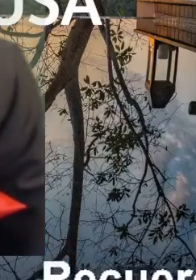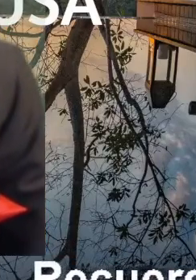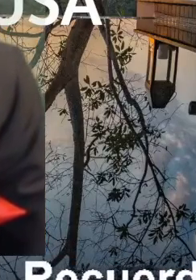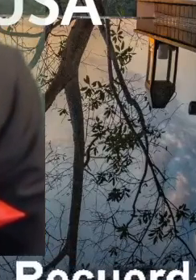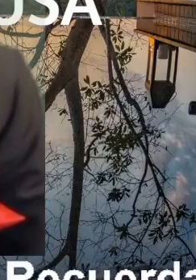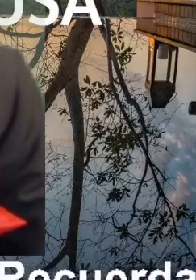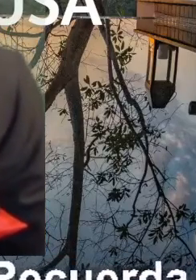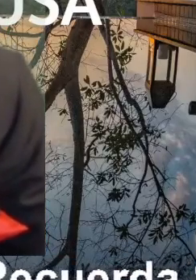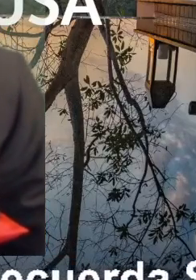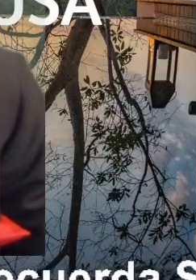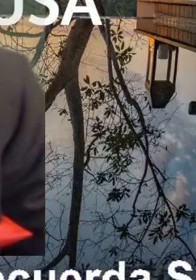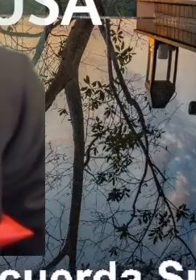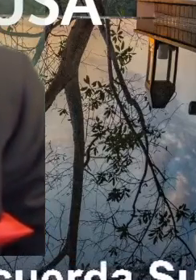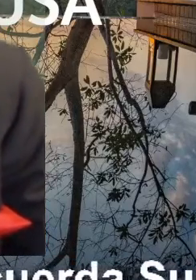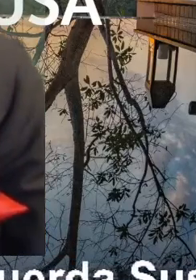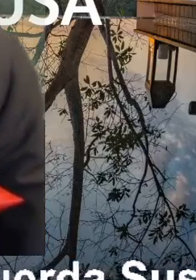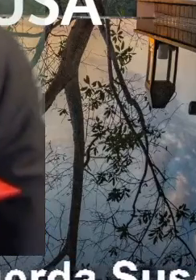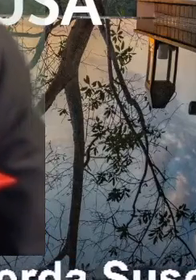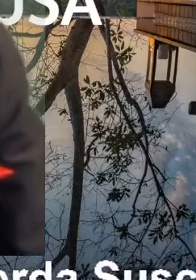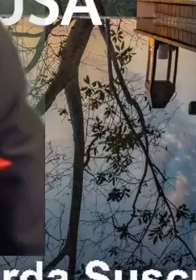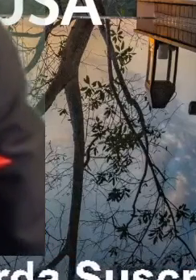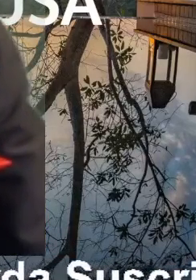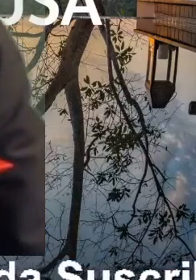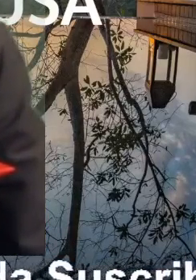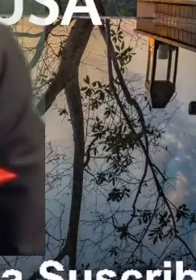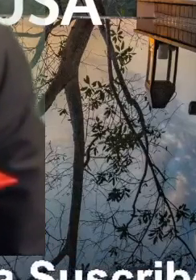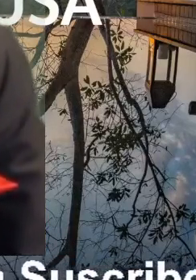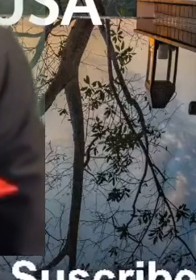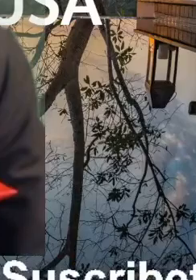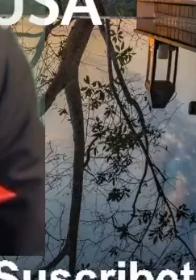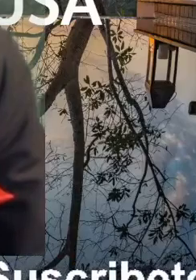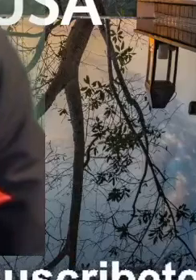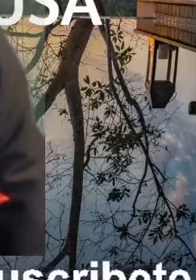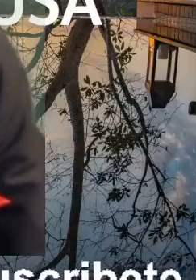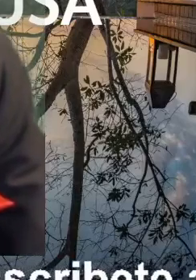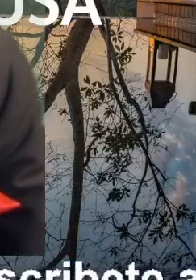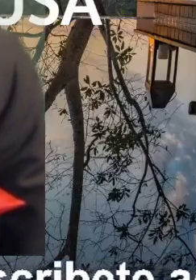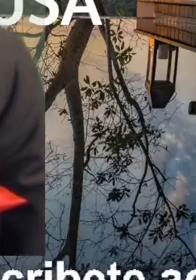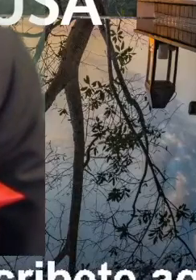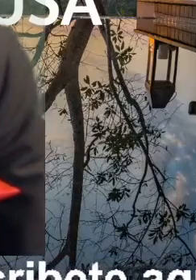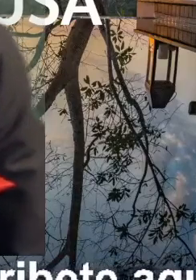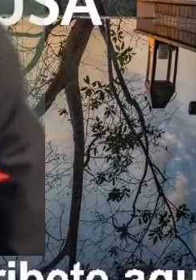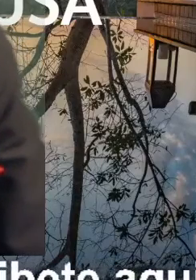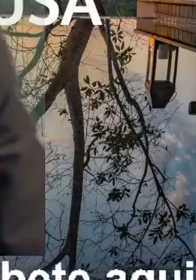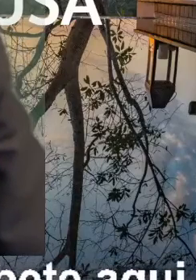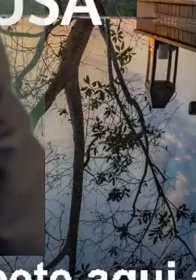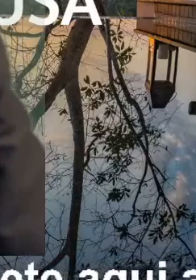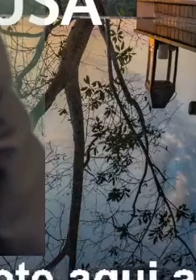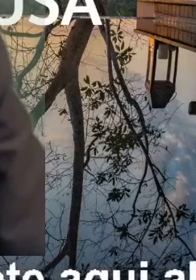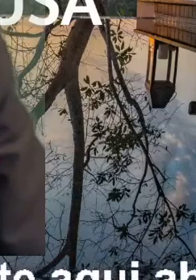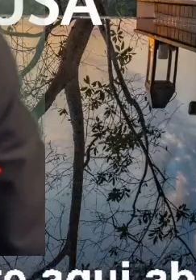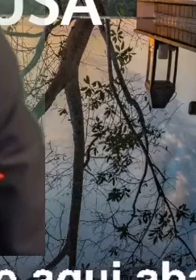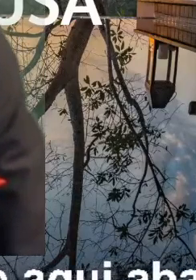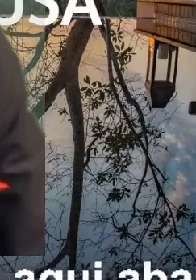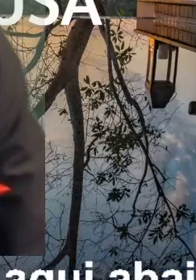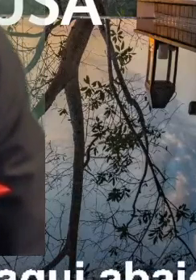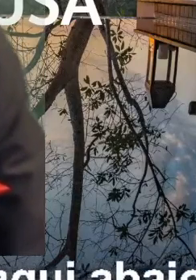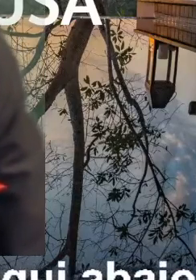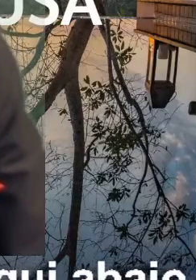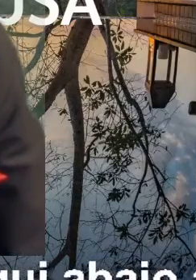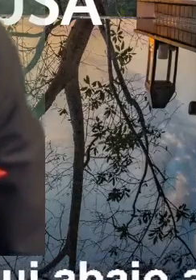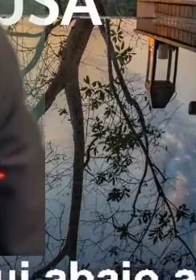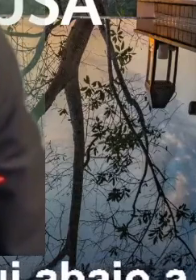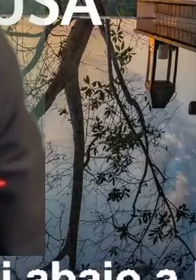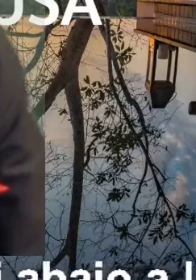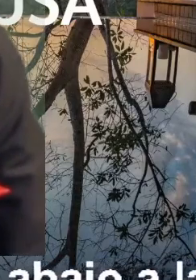llevamos terminando así que bueno hoy en la mañana amigos ya saben con